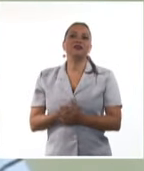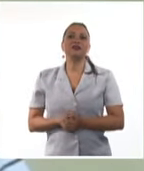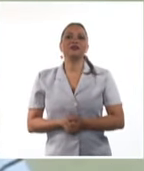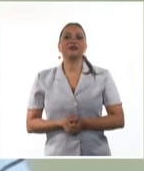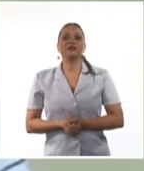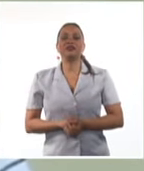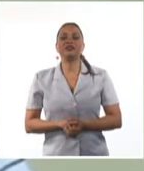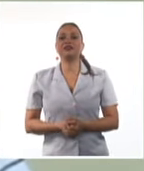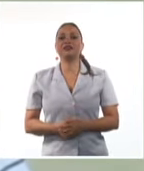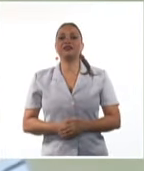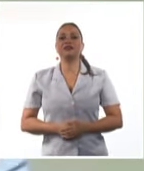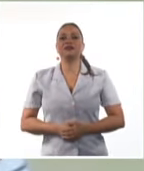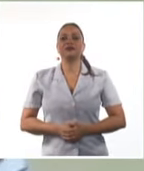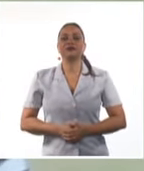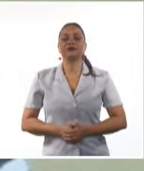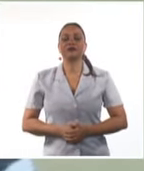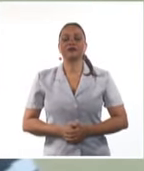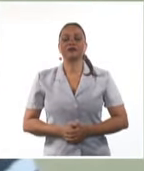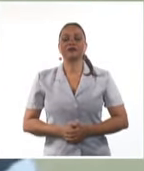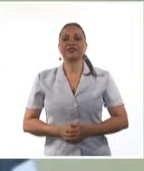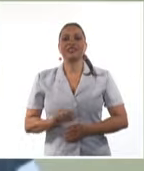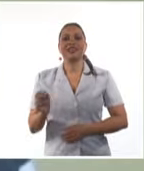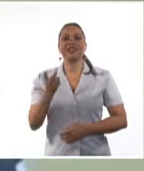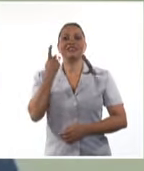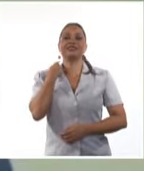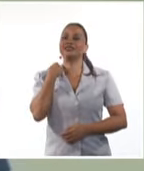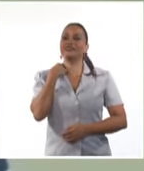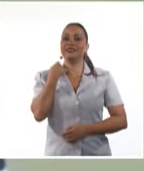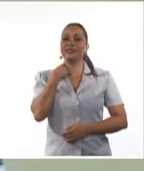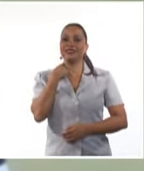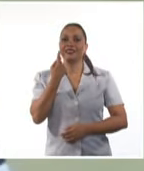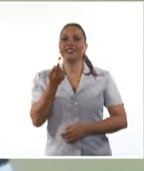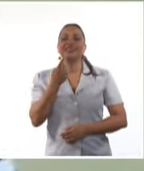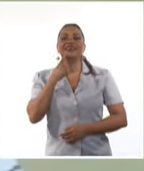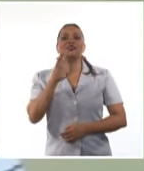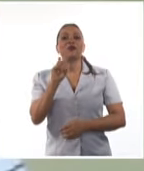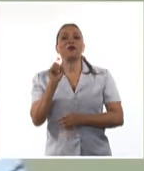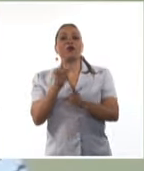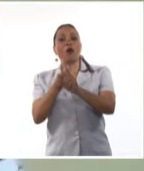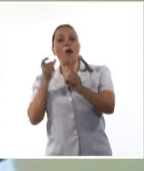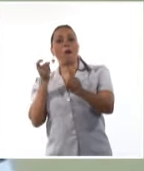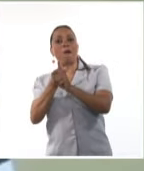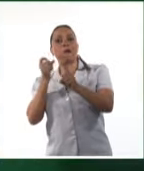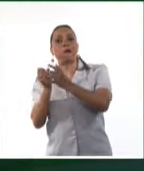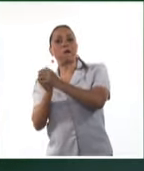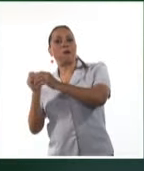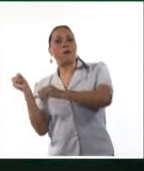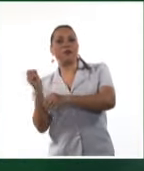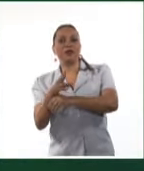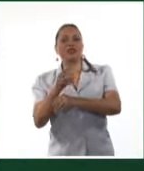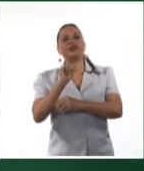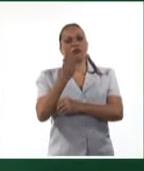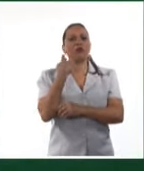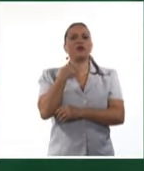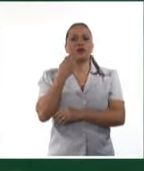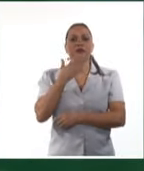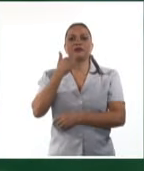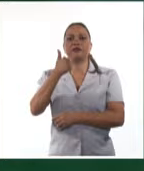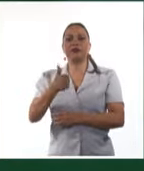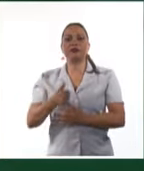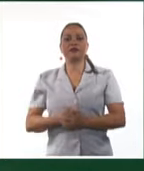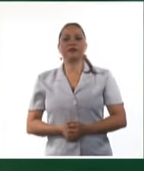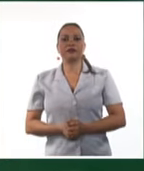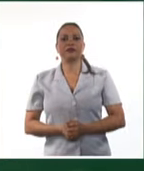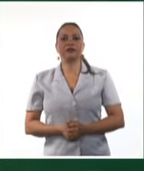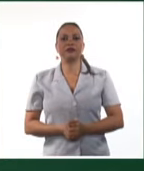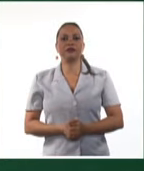bueno, el segundo año es diferente porque ahora conocen los pitches, pero el segundo año me fue mejor y mi segundo año en